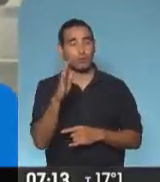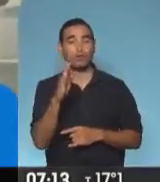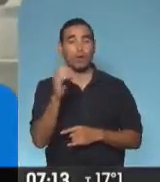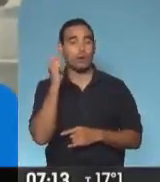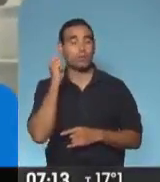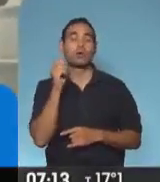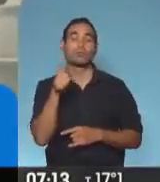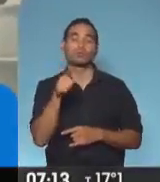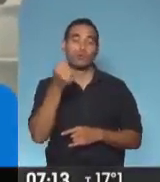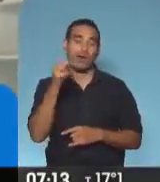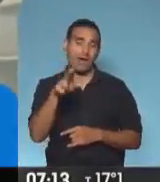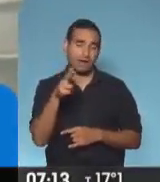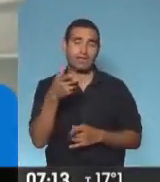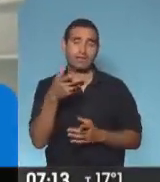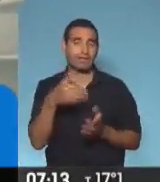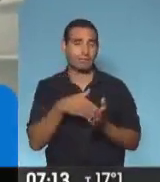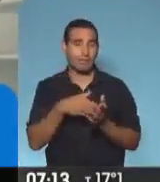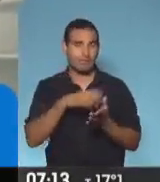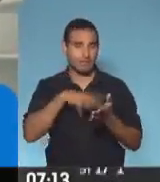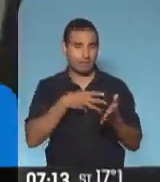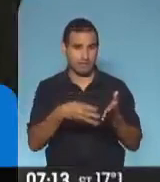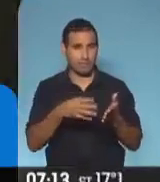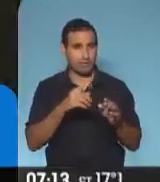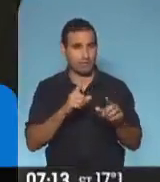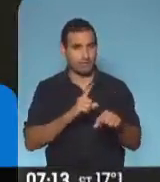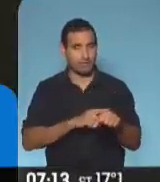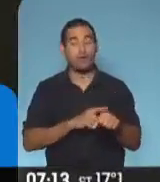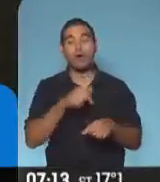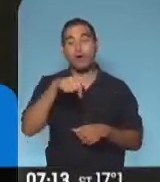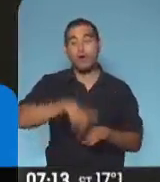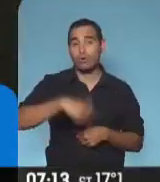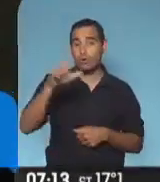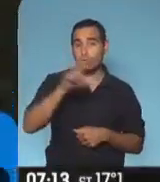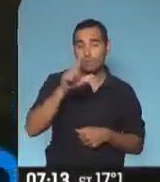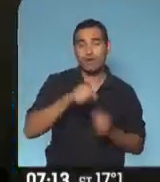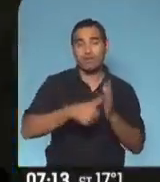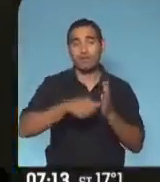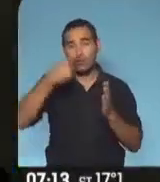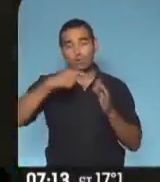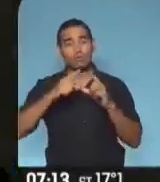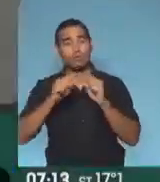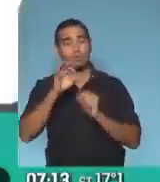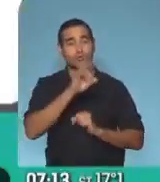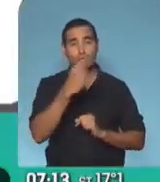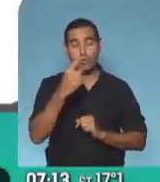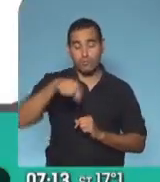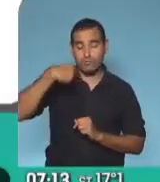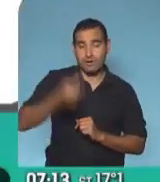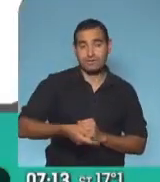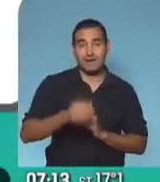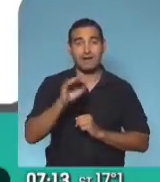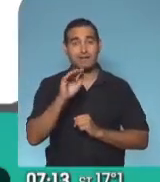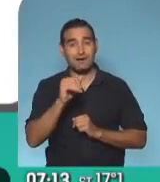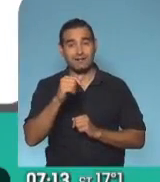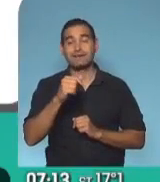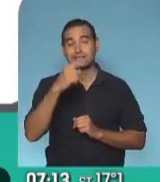www.anses.gov.ar, de acuerdo con el siguiente cronograma. Allí está, hoy lunes, los DNI terminados en 0 y 1. Mañana, martes